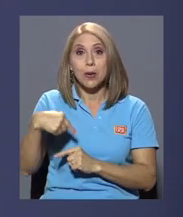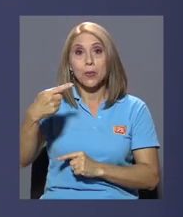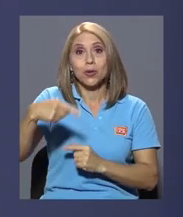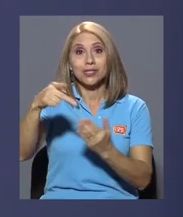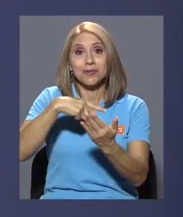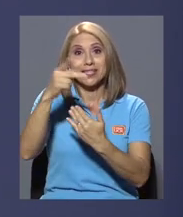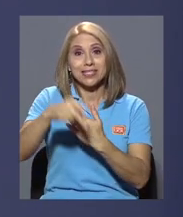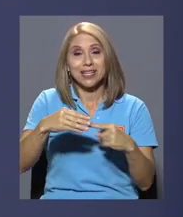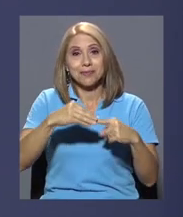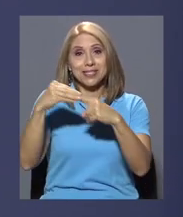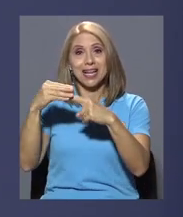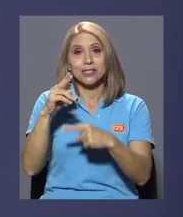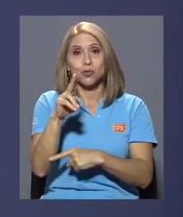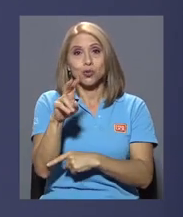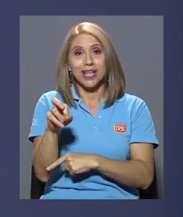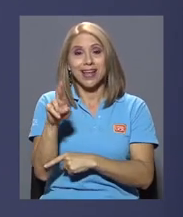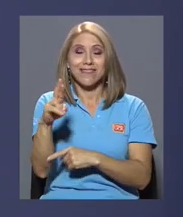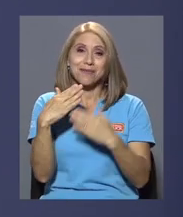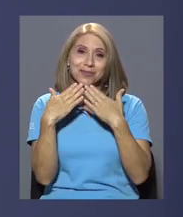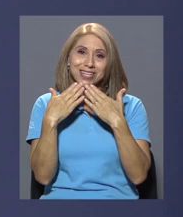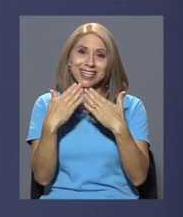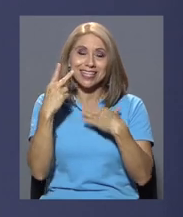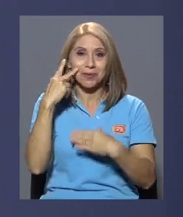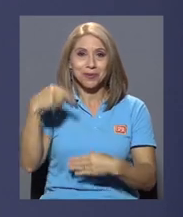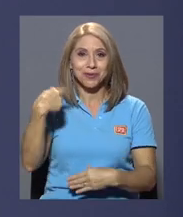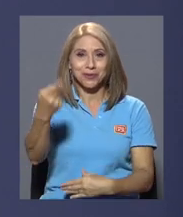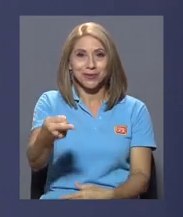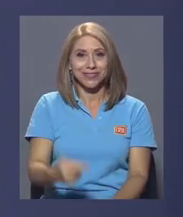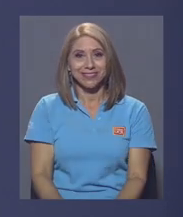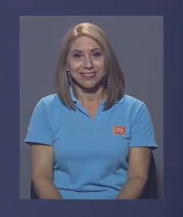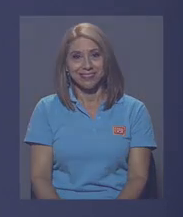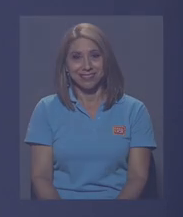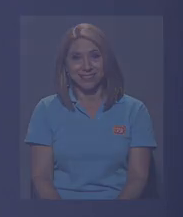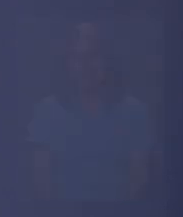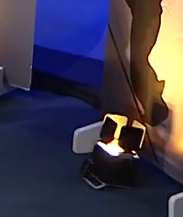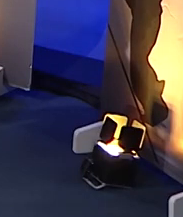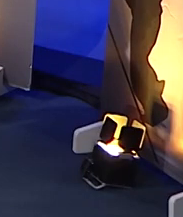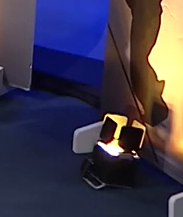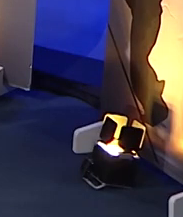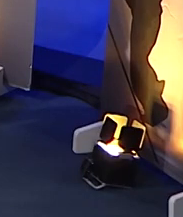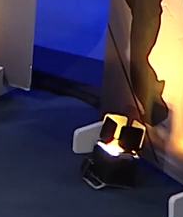próximas ediciones especiales suceder muchas gracias nos vemos pronto